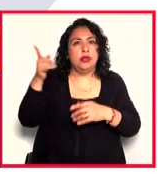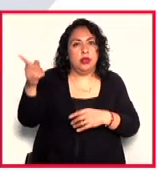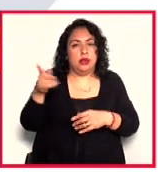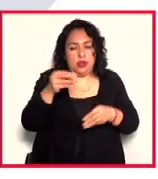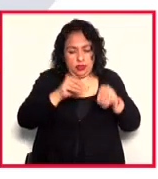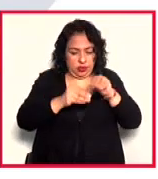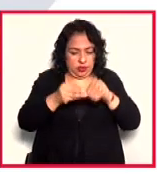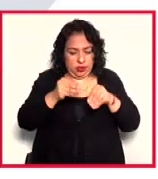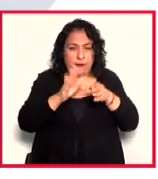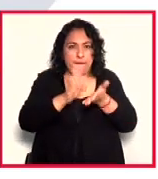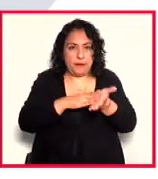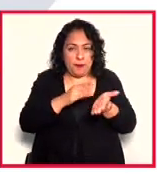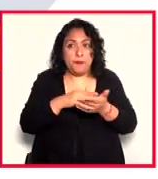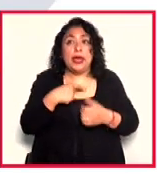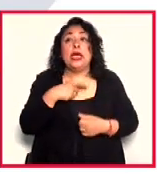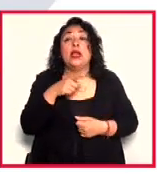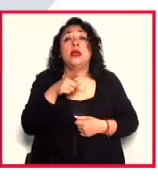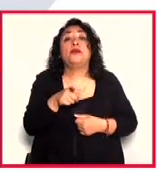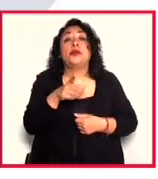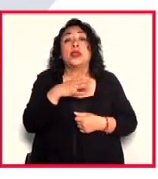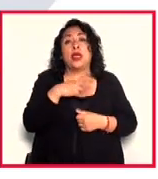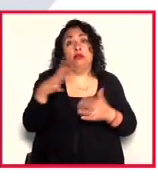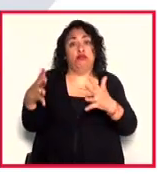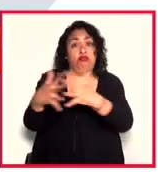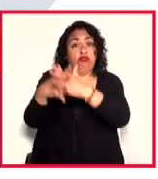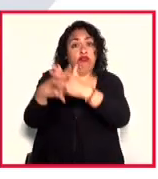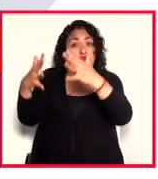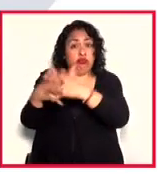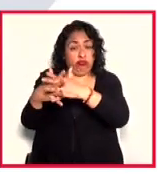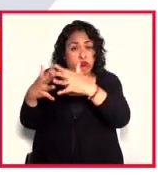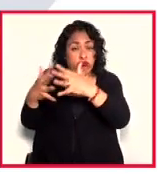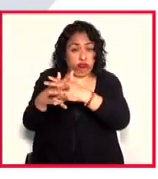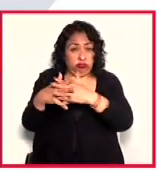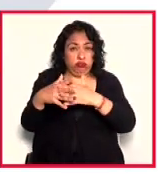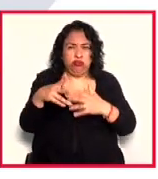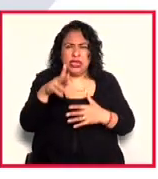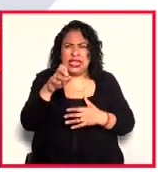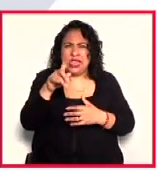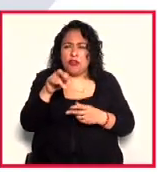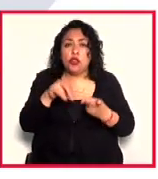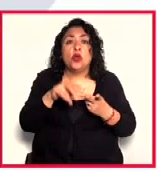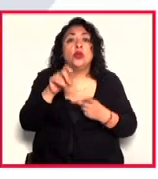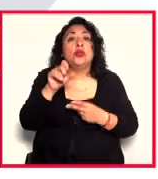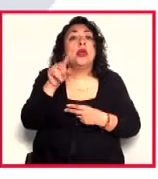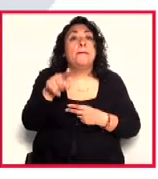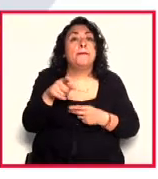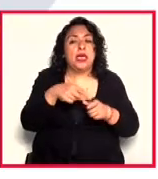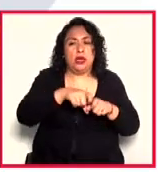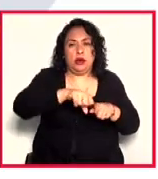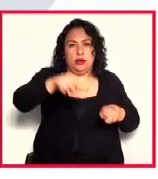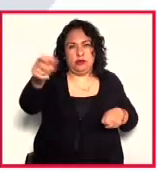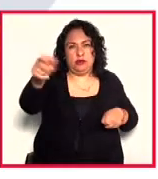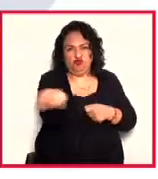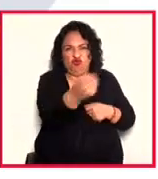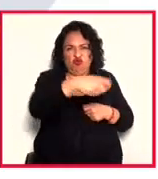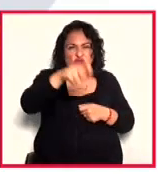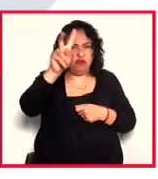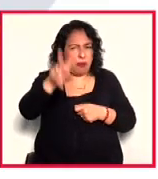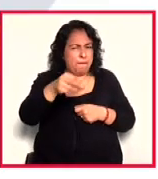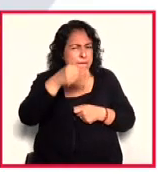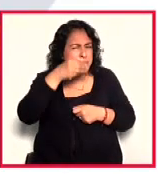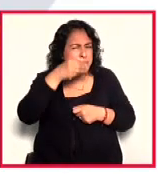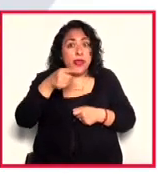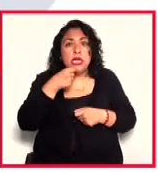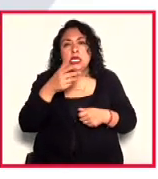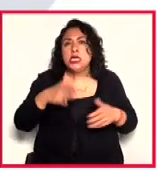origami. Tenemos batallas de kendo. Y también tenemos los sables. Está súper padre porque los niños se